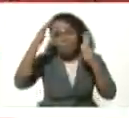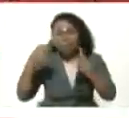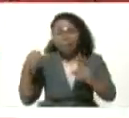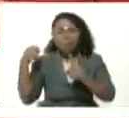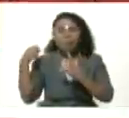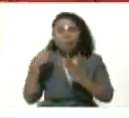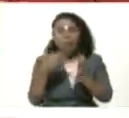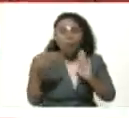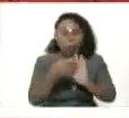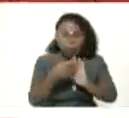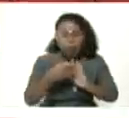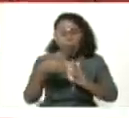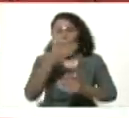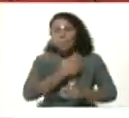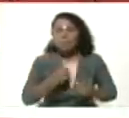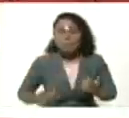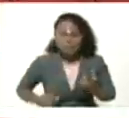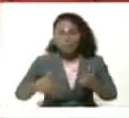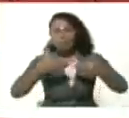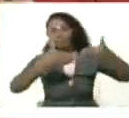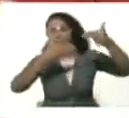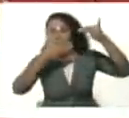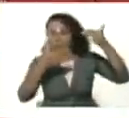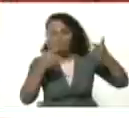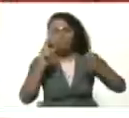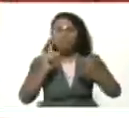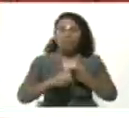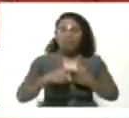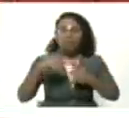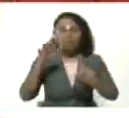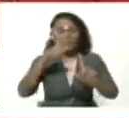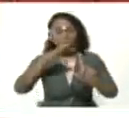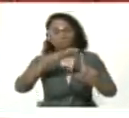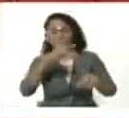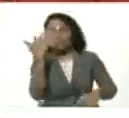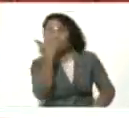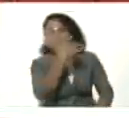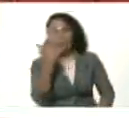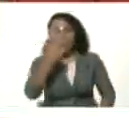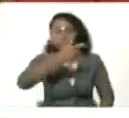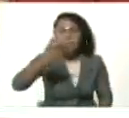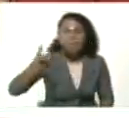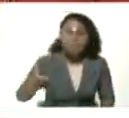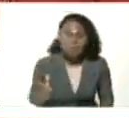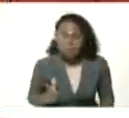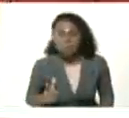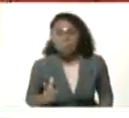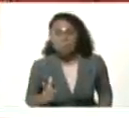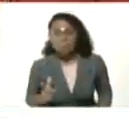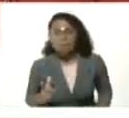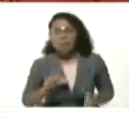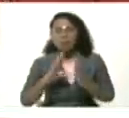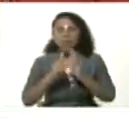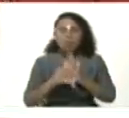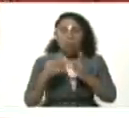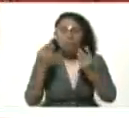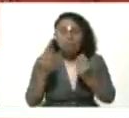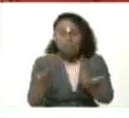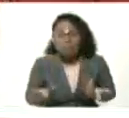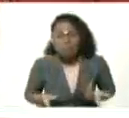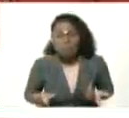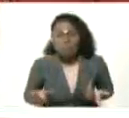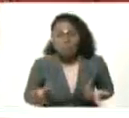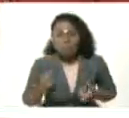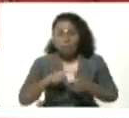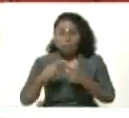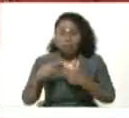presidente, son terroristas, engañan a su gente, se roban la plata.